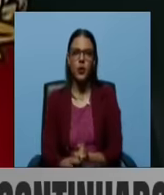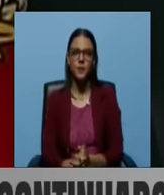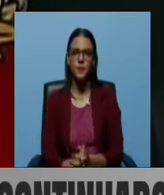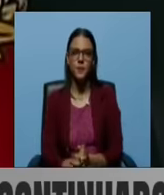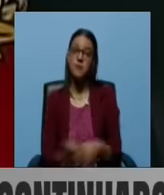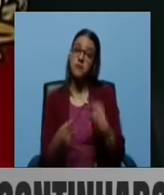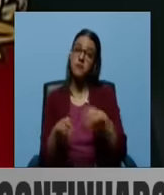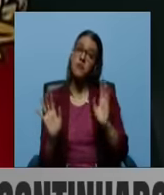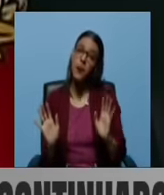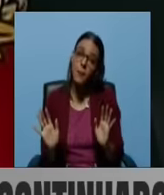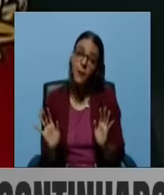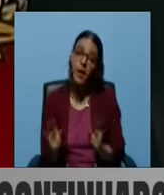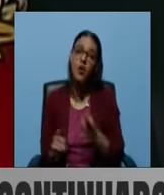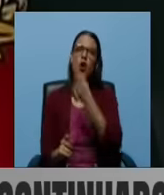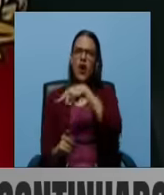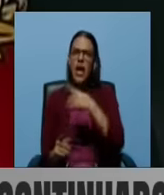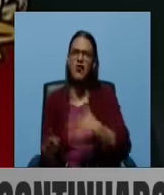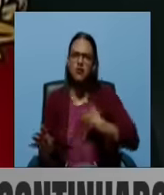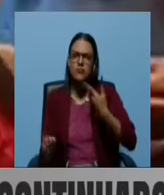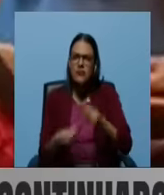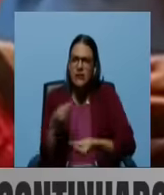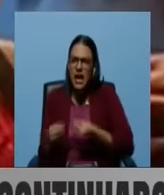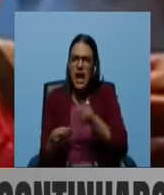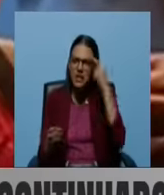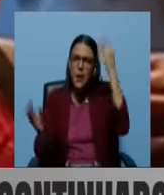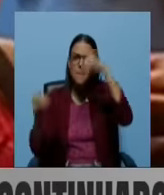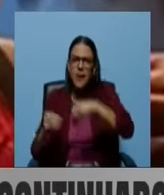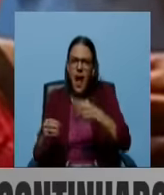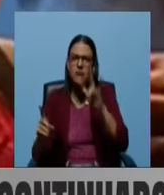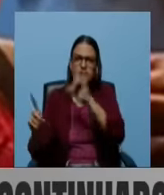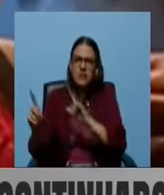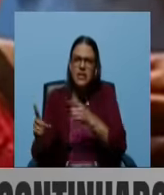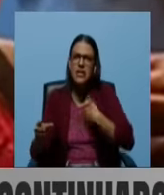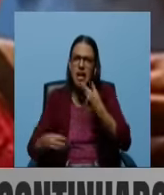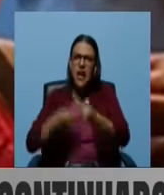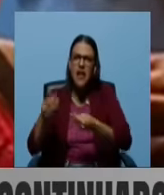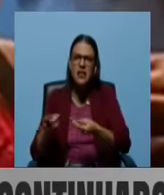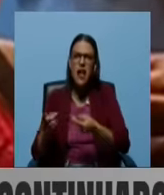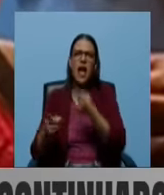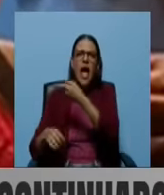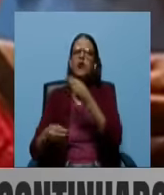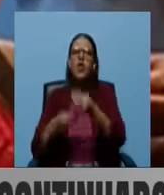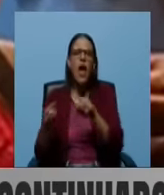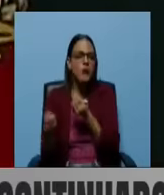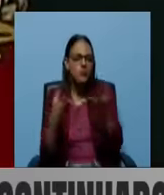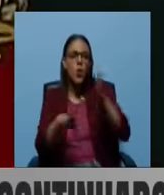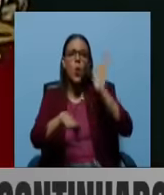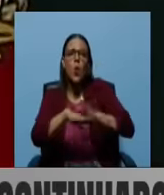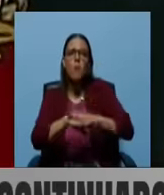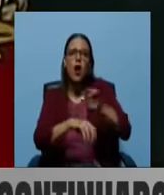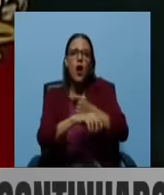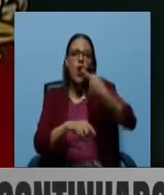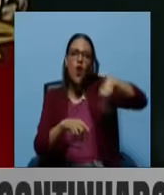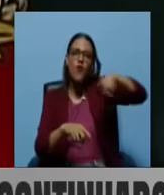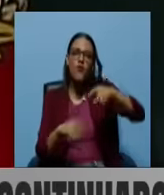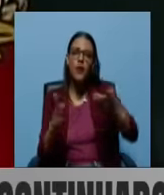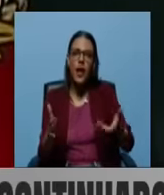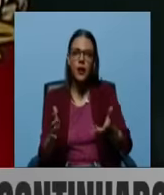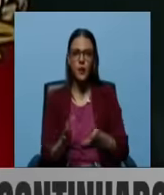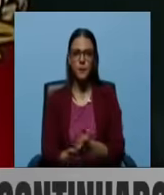Pero la intención del plan era culpar al gobierno nacional.